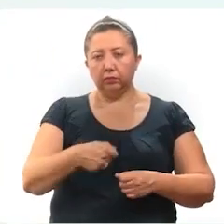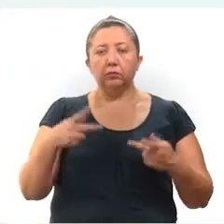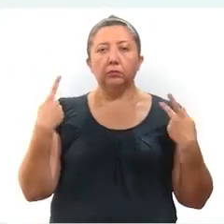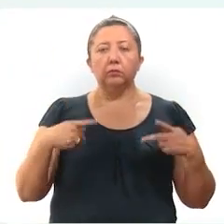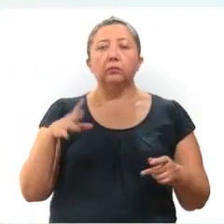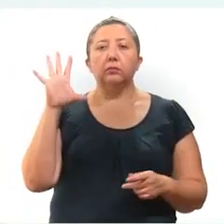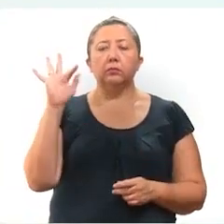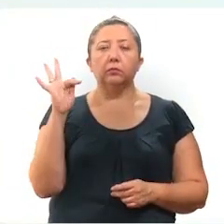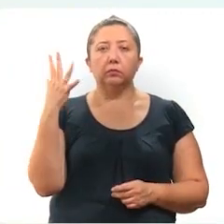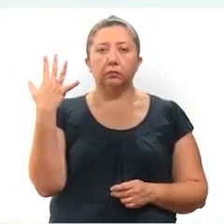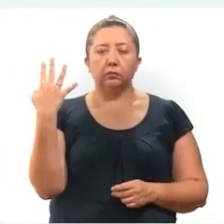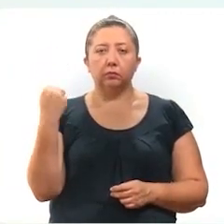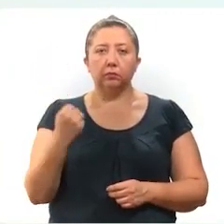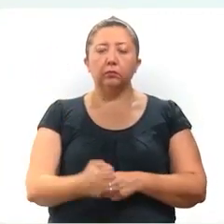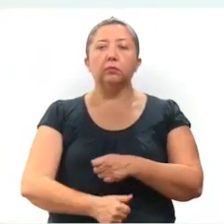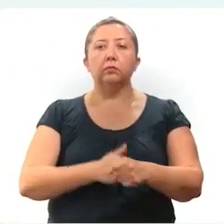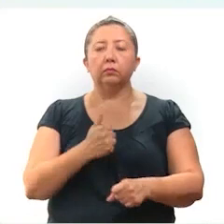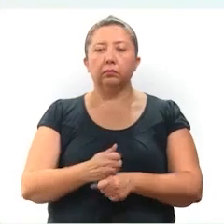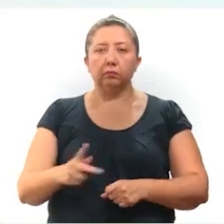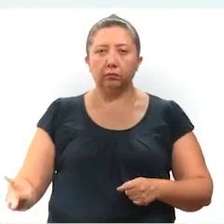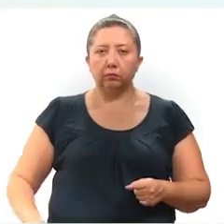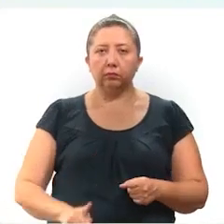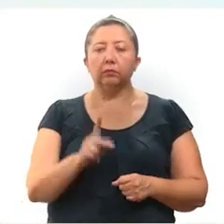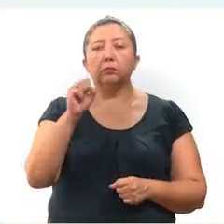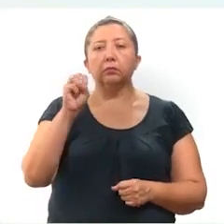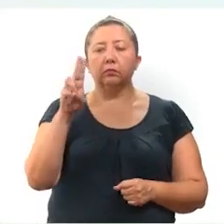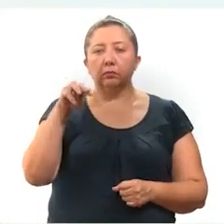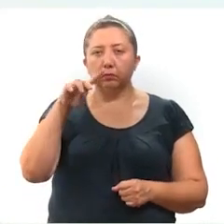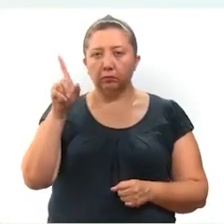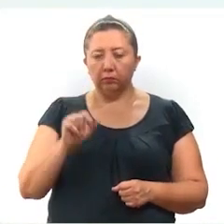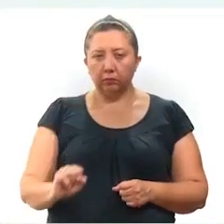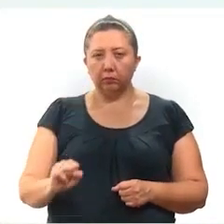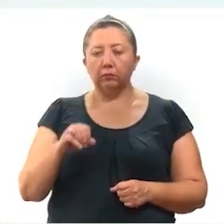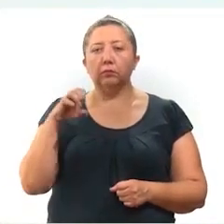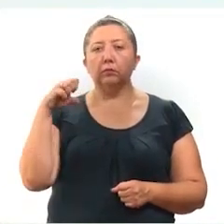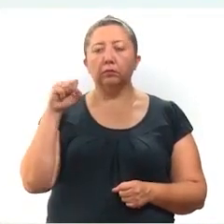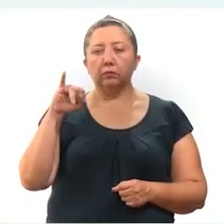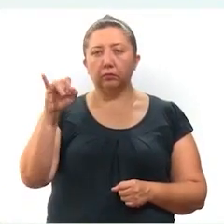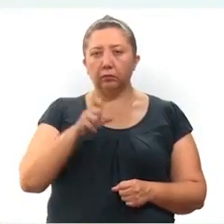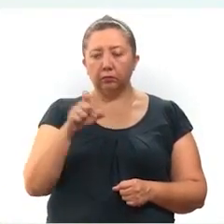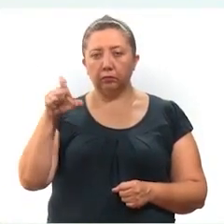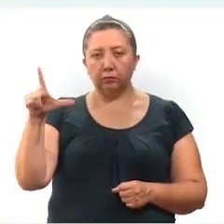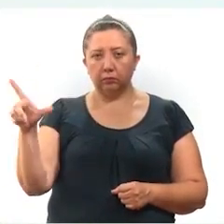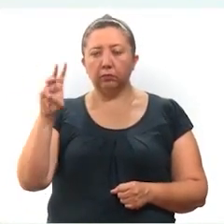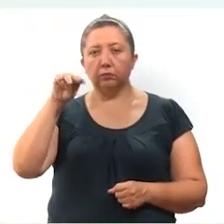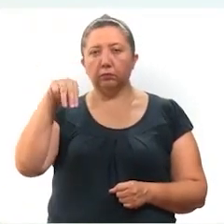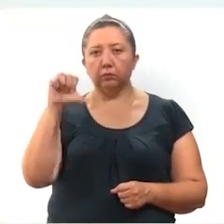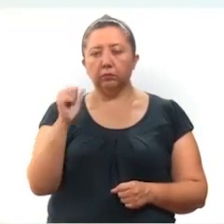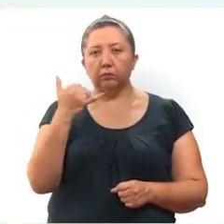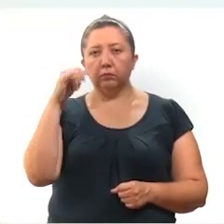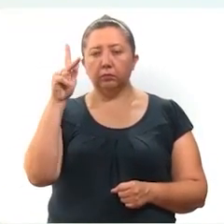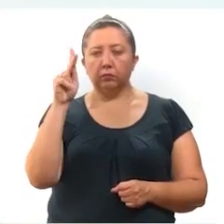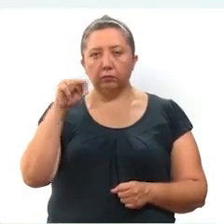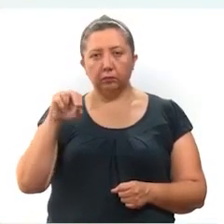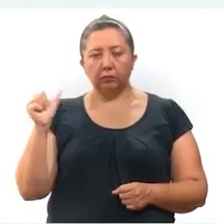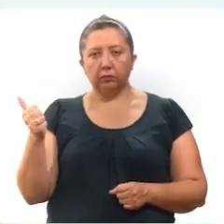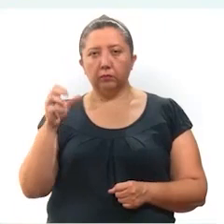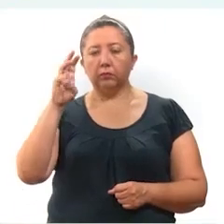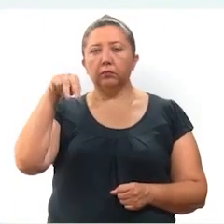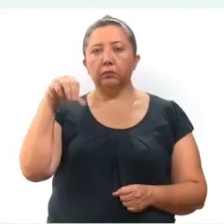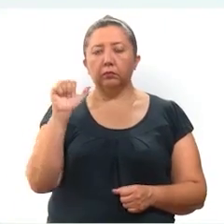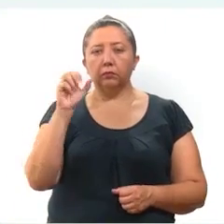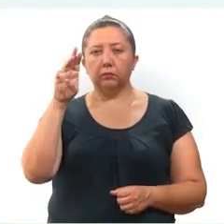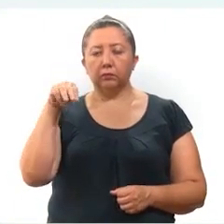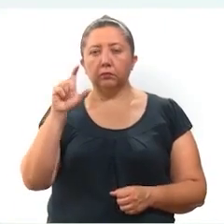para personas de 40 a 59 años de los municipios de Suma, Ixil, Sinanché, Mayapán, Copomá, Mama, Quintana